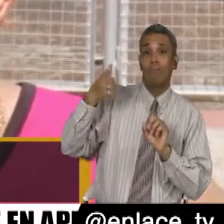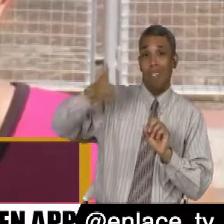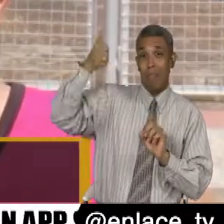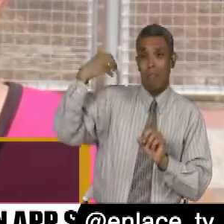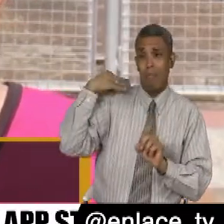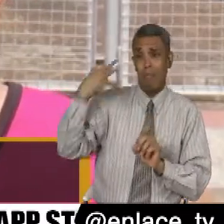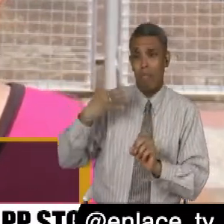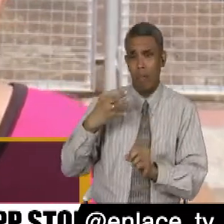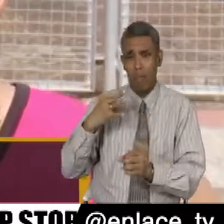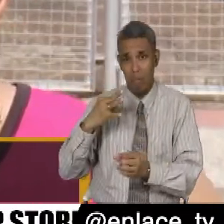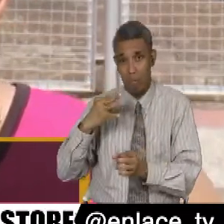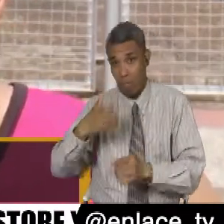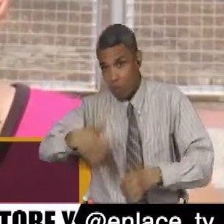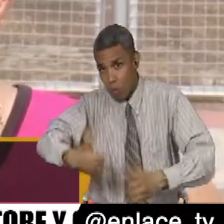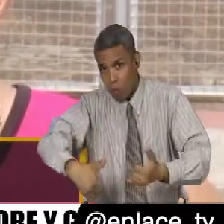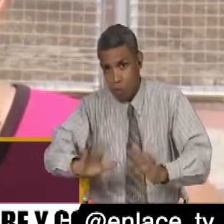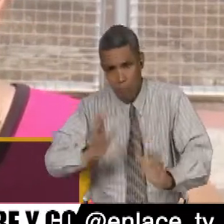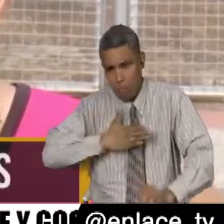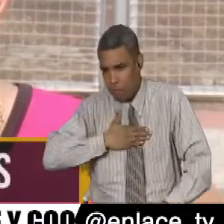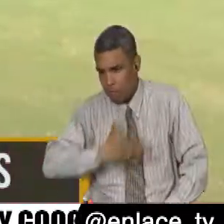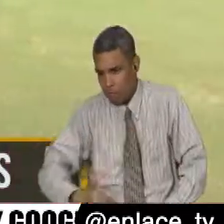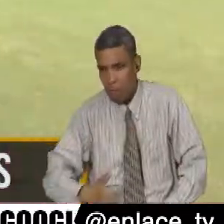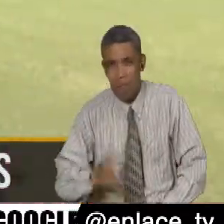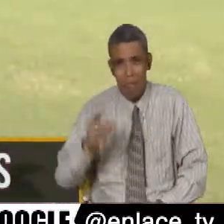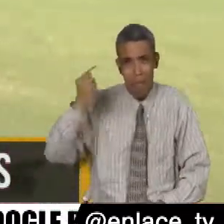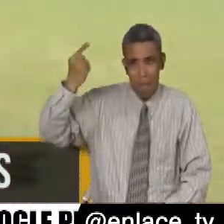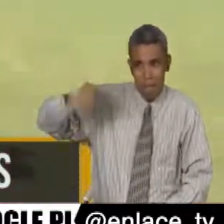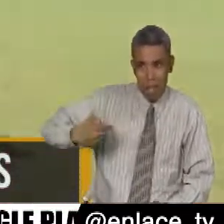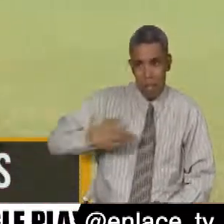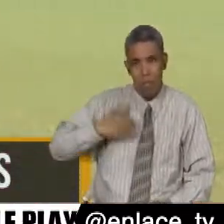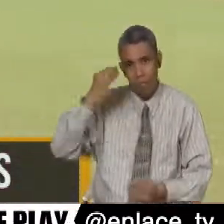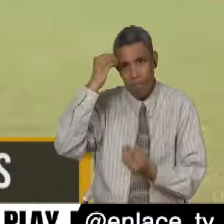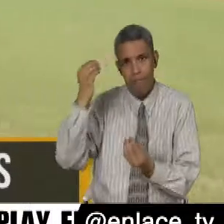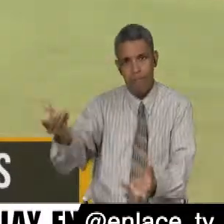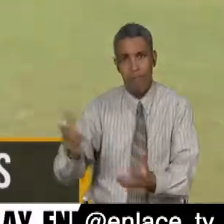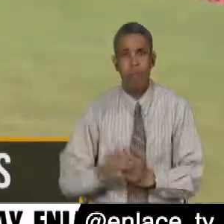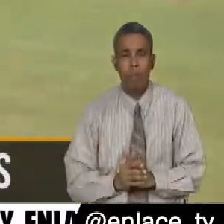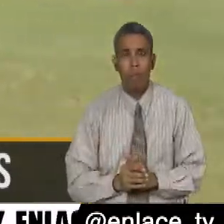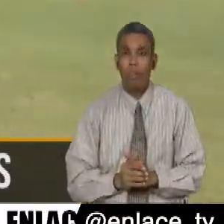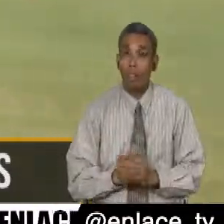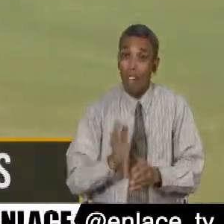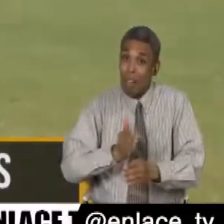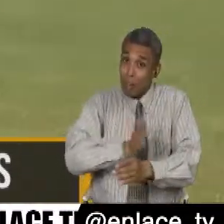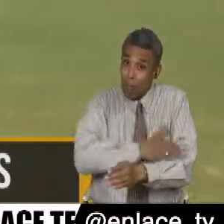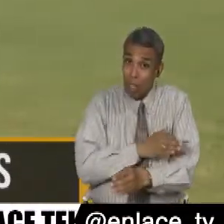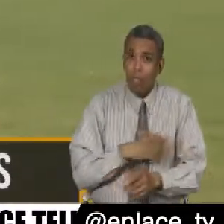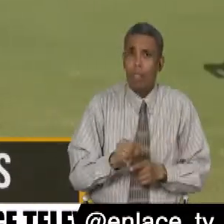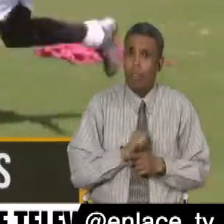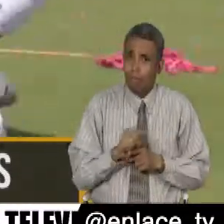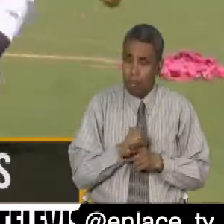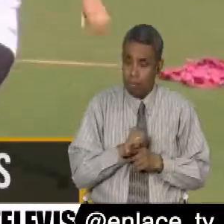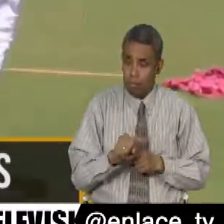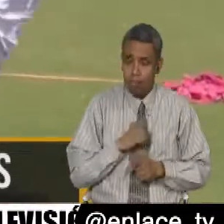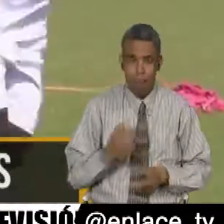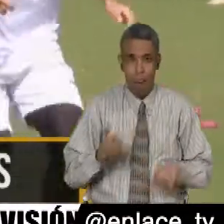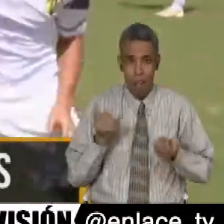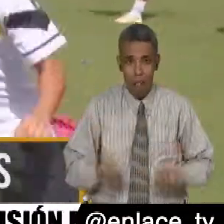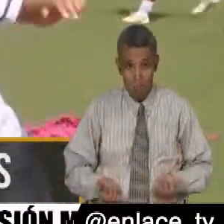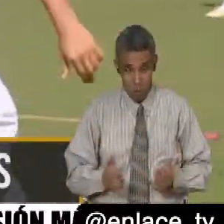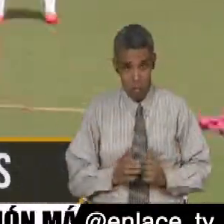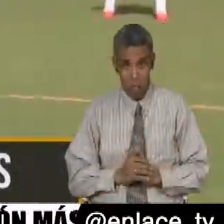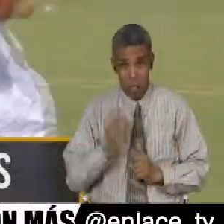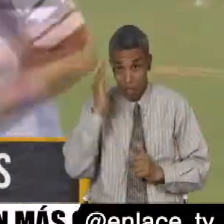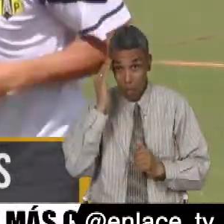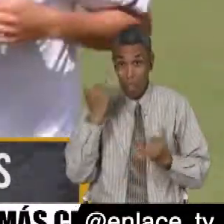aportarle a lo que vengo haciendo aportarle con todo lo que pueda el equipo nos estamos preparando desde ya sabemos qué hacer un lindo compromiso donde va más